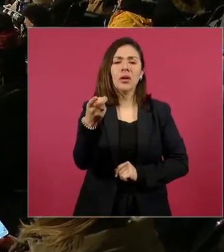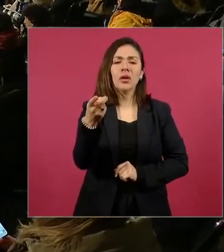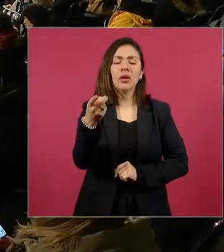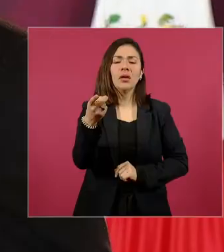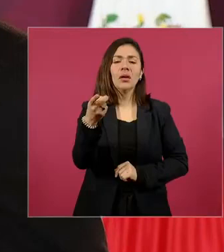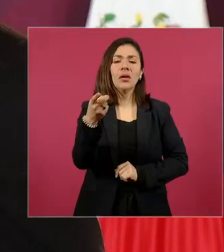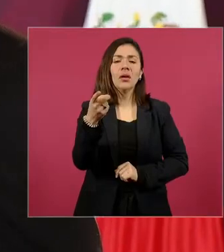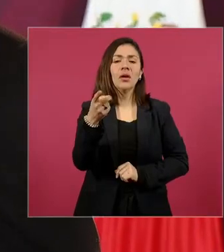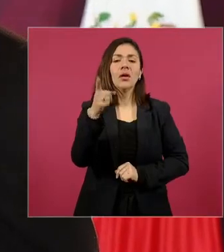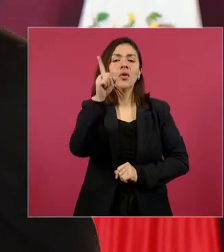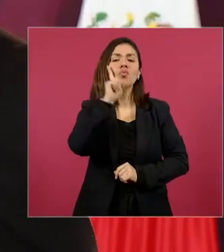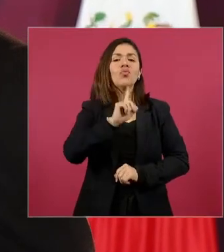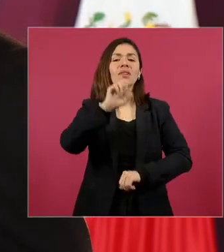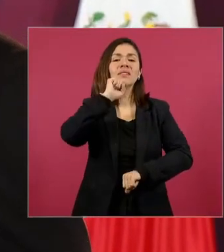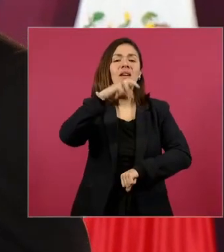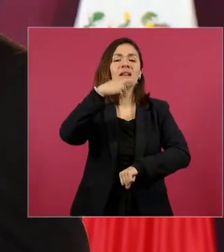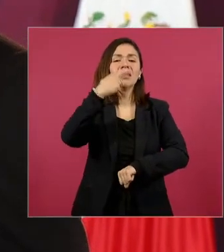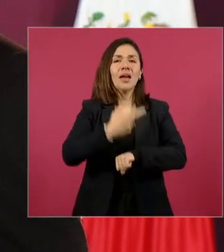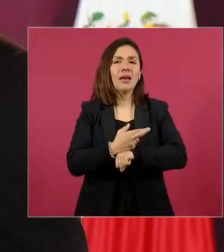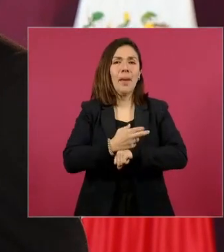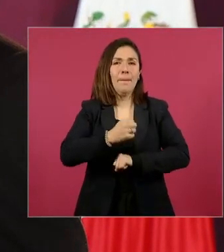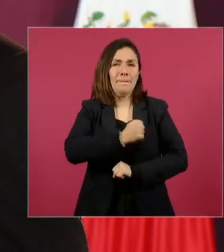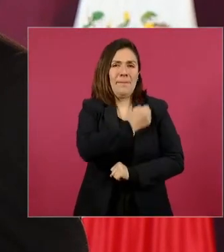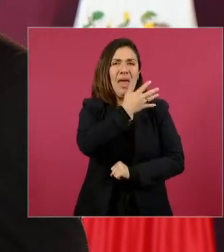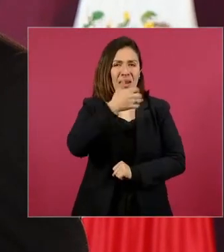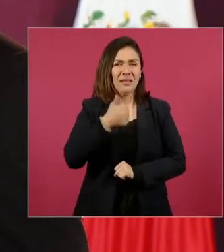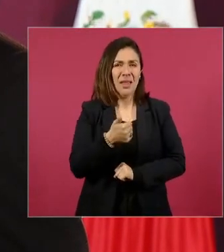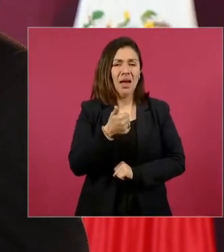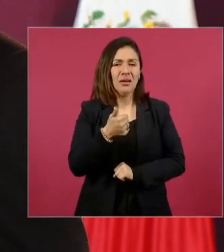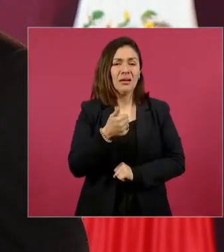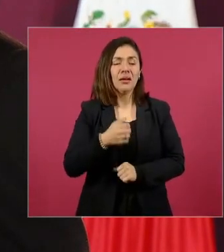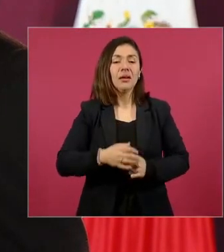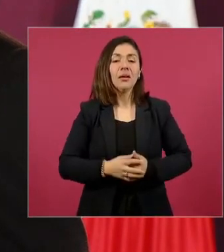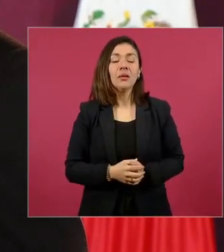a la secretaria de Bienestar,